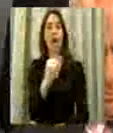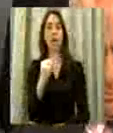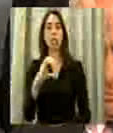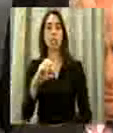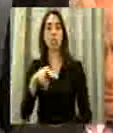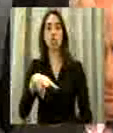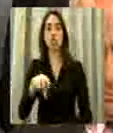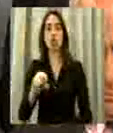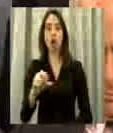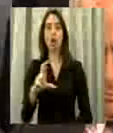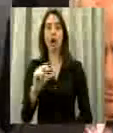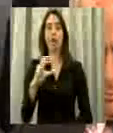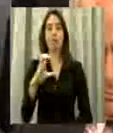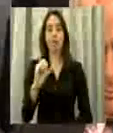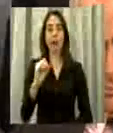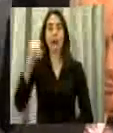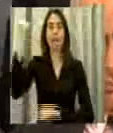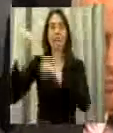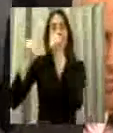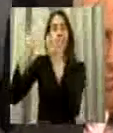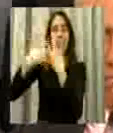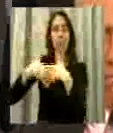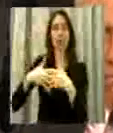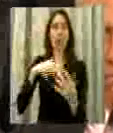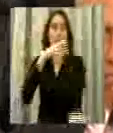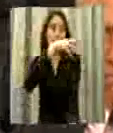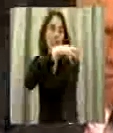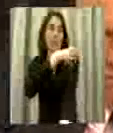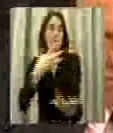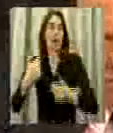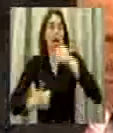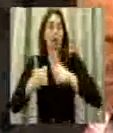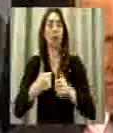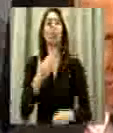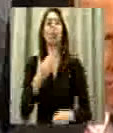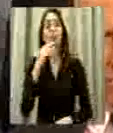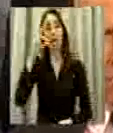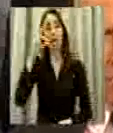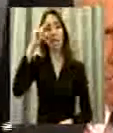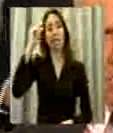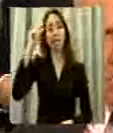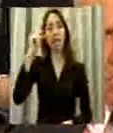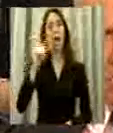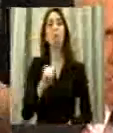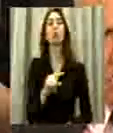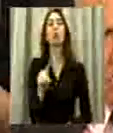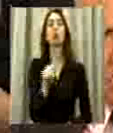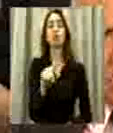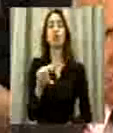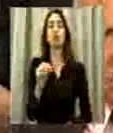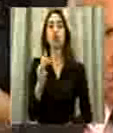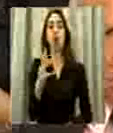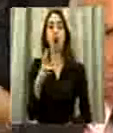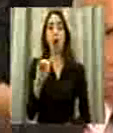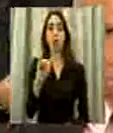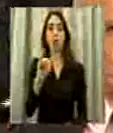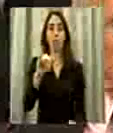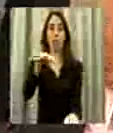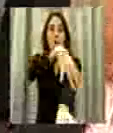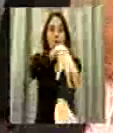mayor competitividad a esa región, y estamos creando la zona franca de zona aislada para la zona de Aysén.